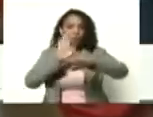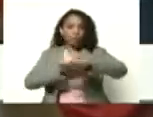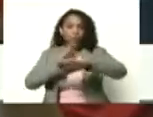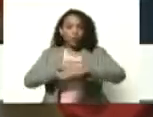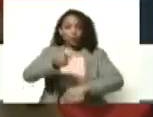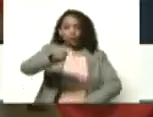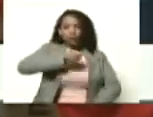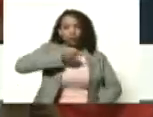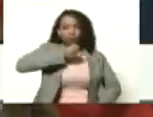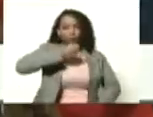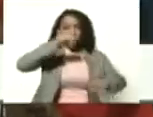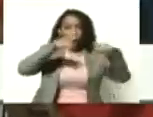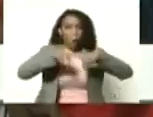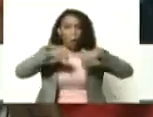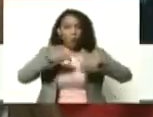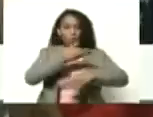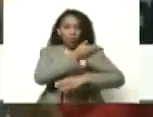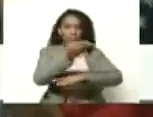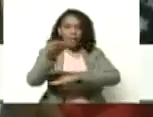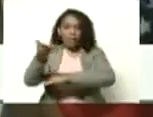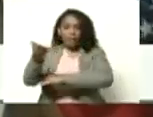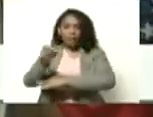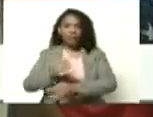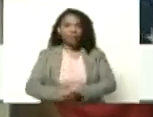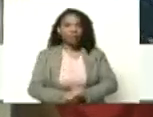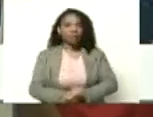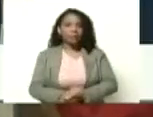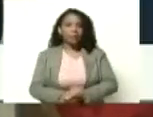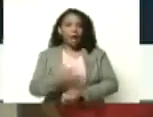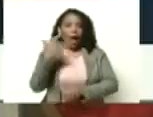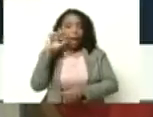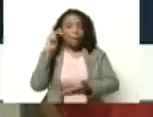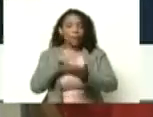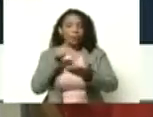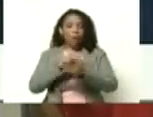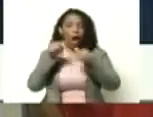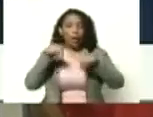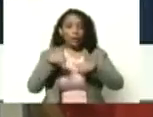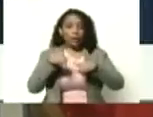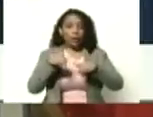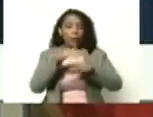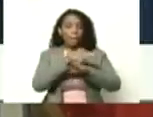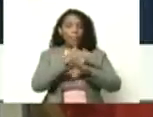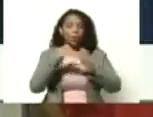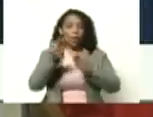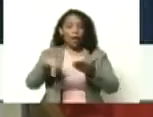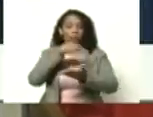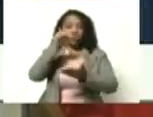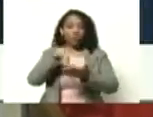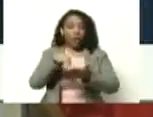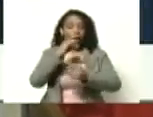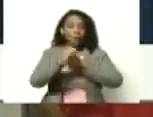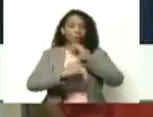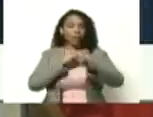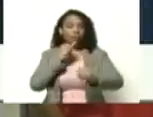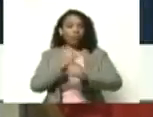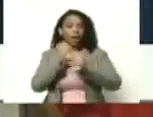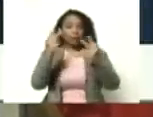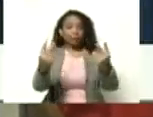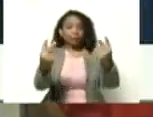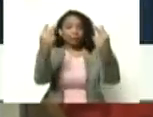de prensa donde están presentes en este auditorio medios tanto nacionales como internacionales